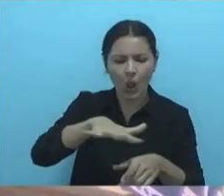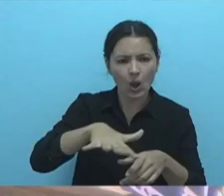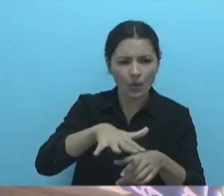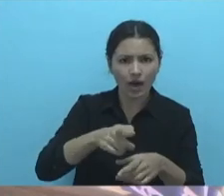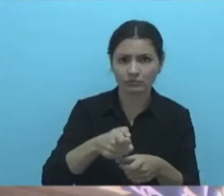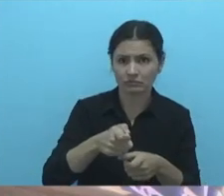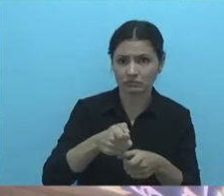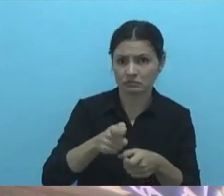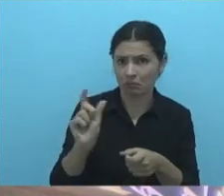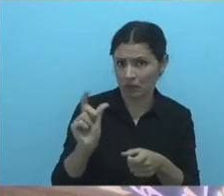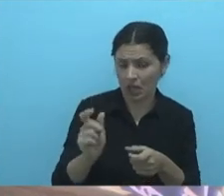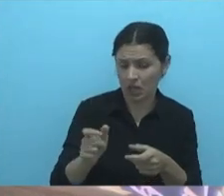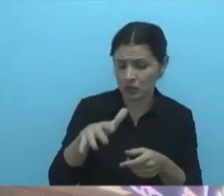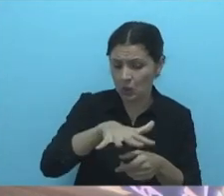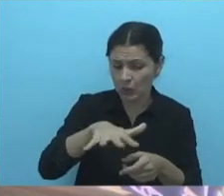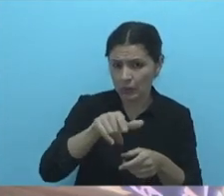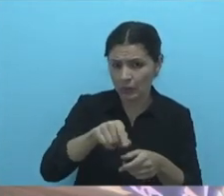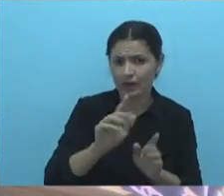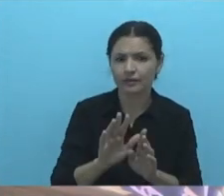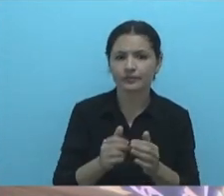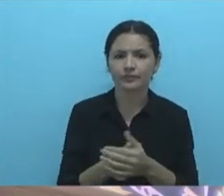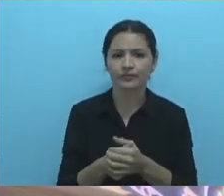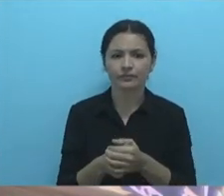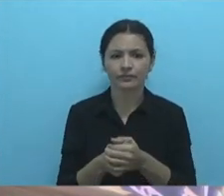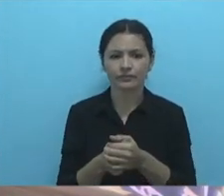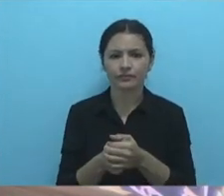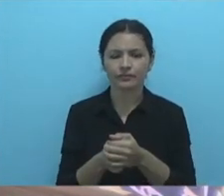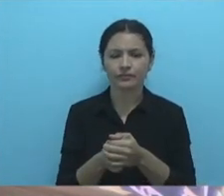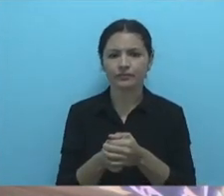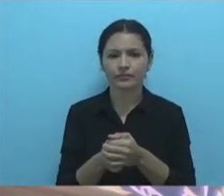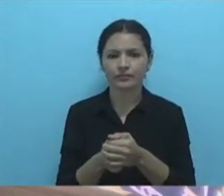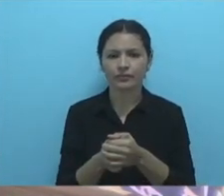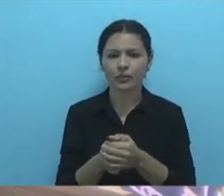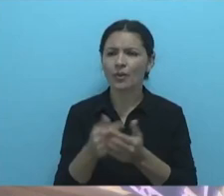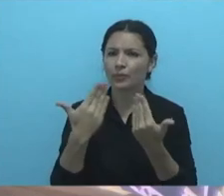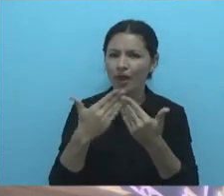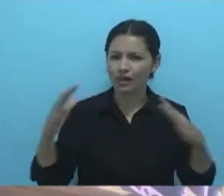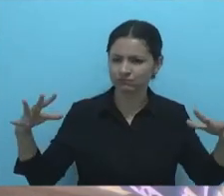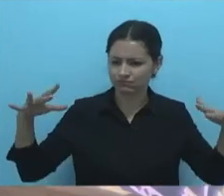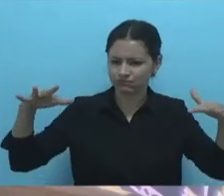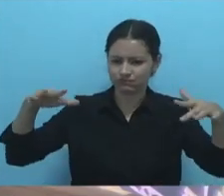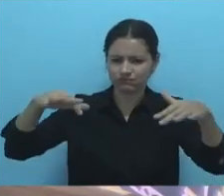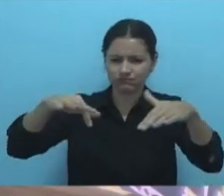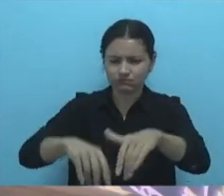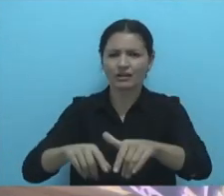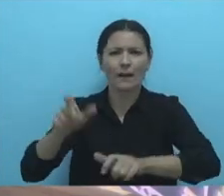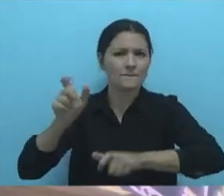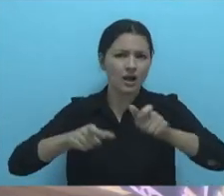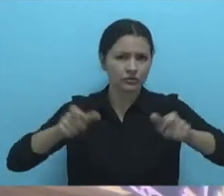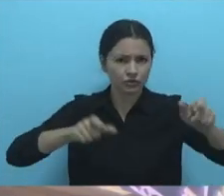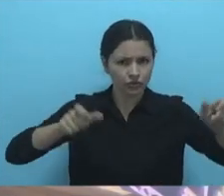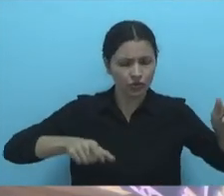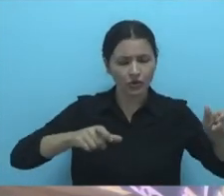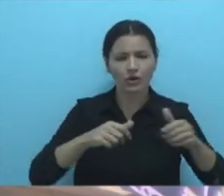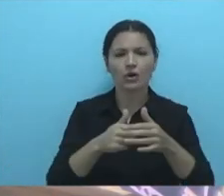reunirse y que fue el último se encuentra donde participó Carlos jauregui estuvieron lo van a ver que es María racil y tantos y